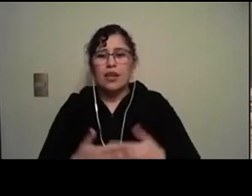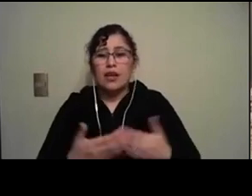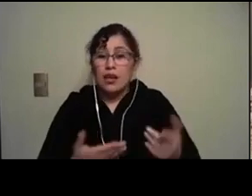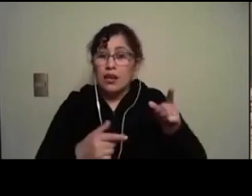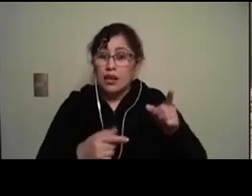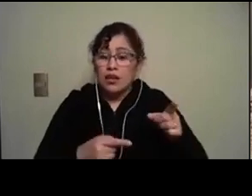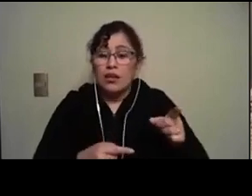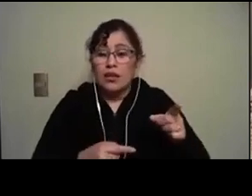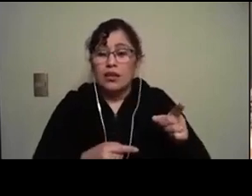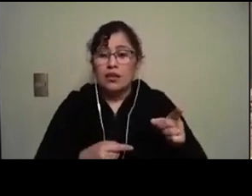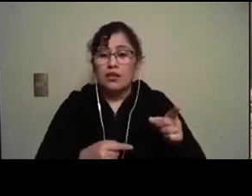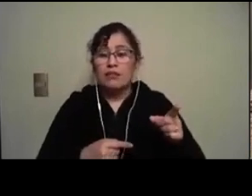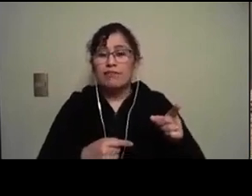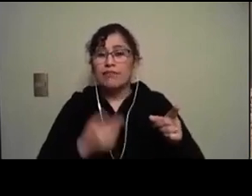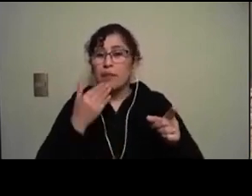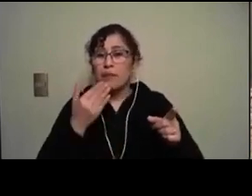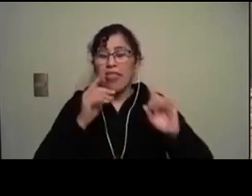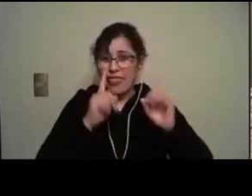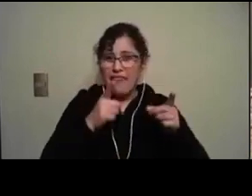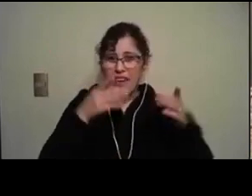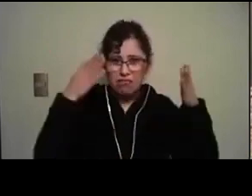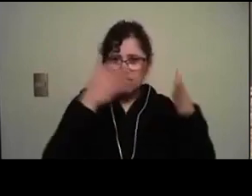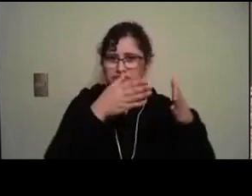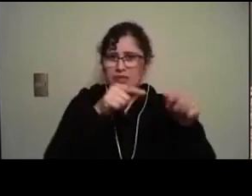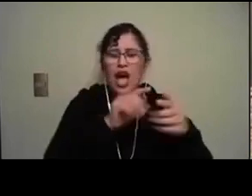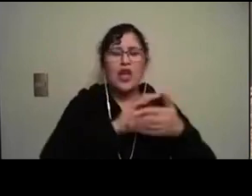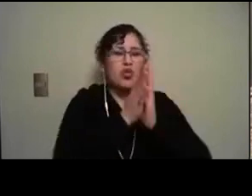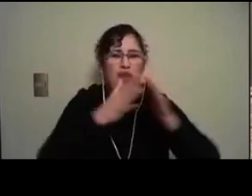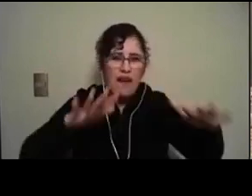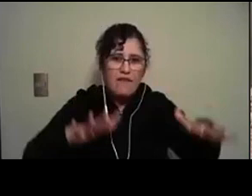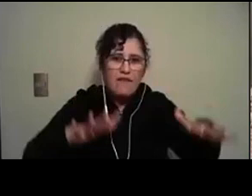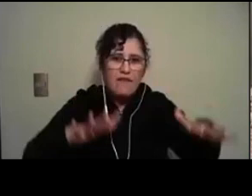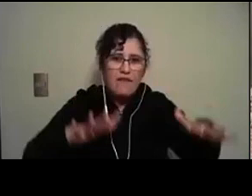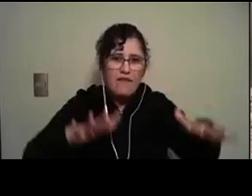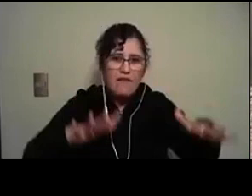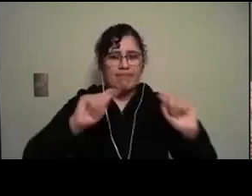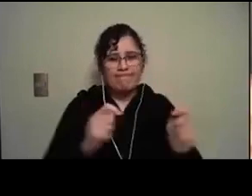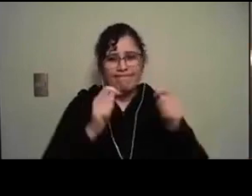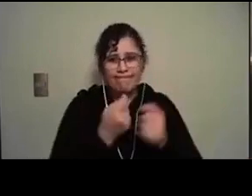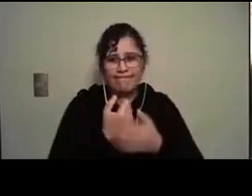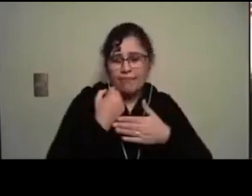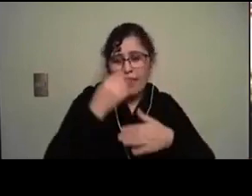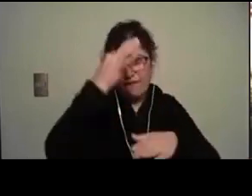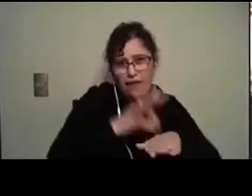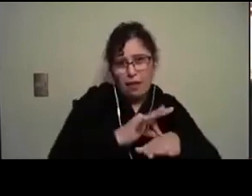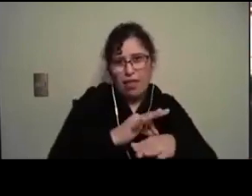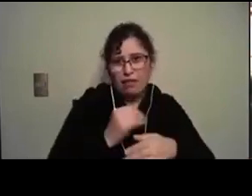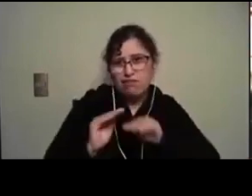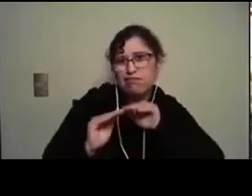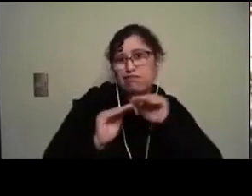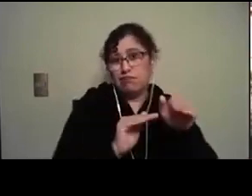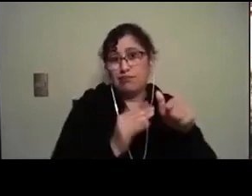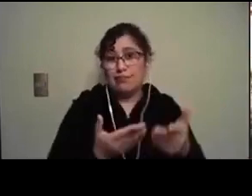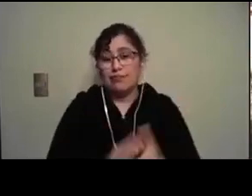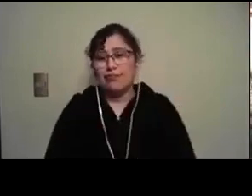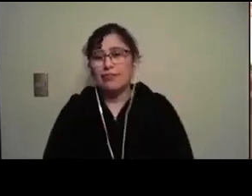se deben de enfocar los esfuerzos para poder sobrellevar la enfermedad. Claro. Ujú.